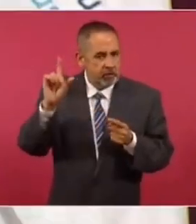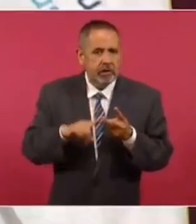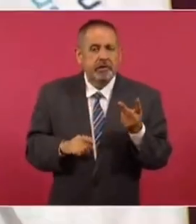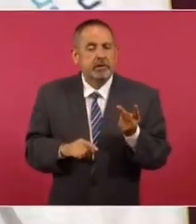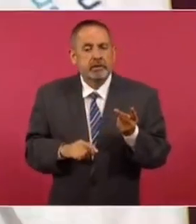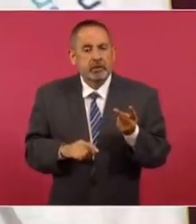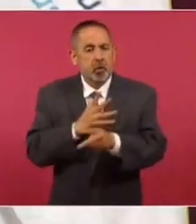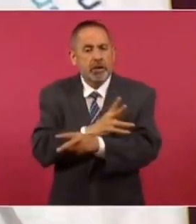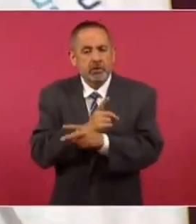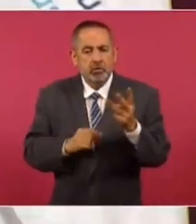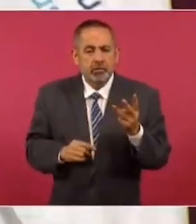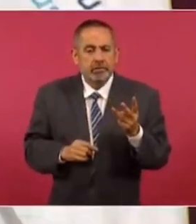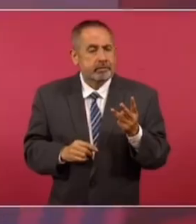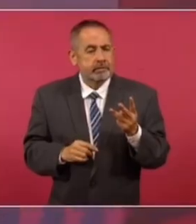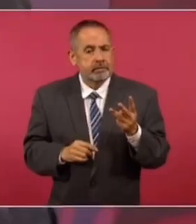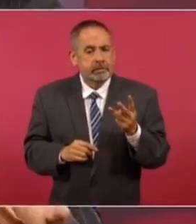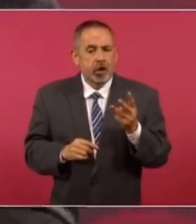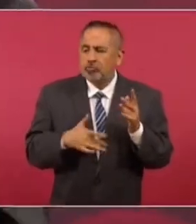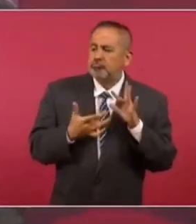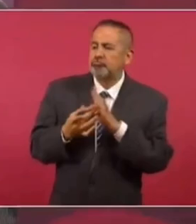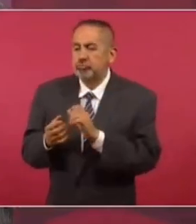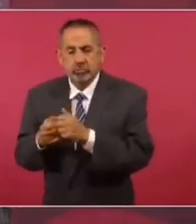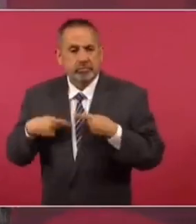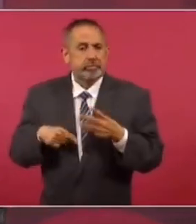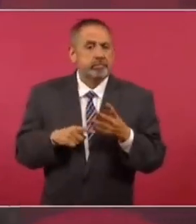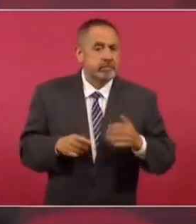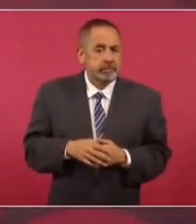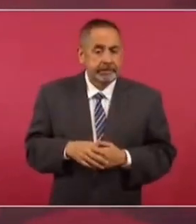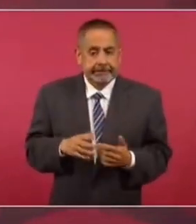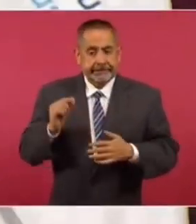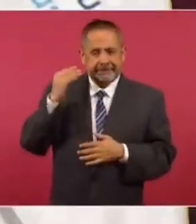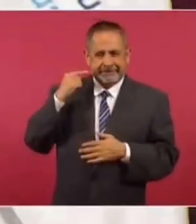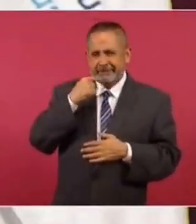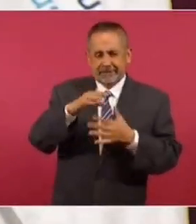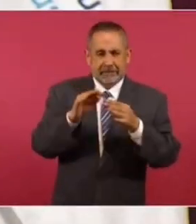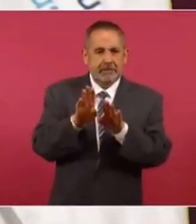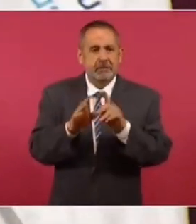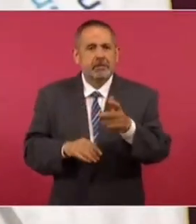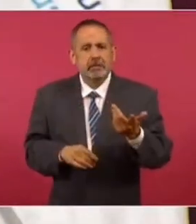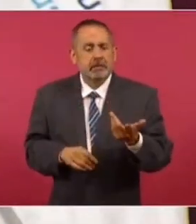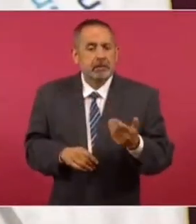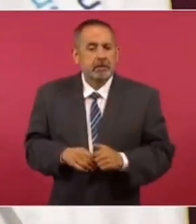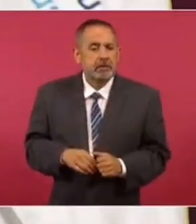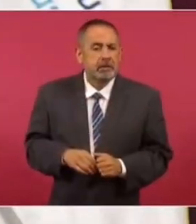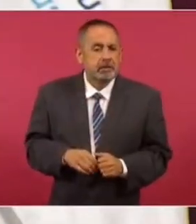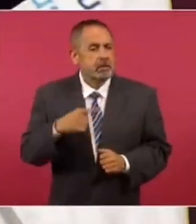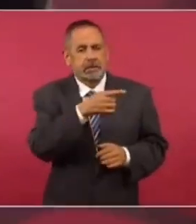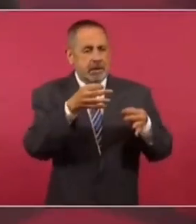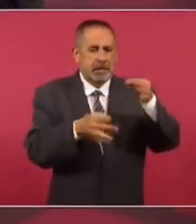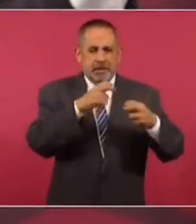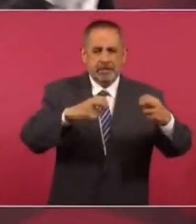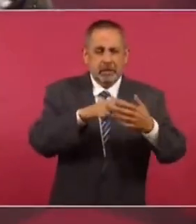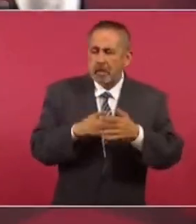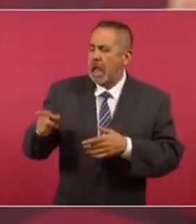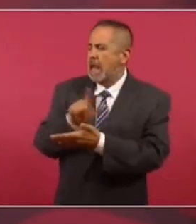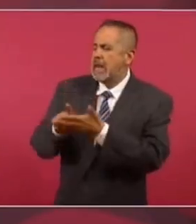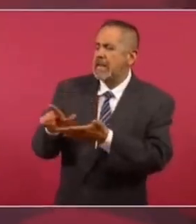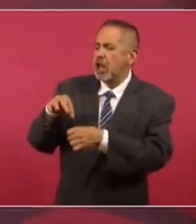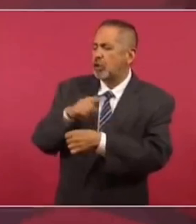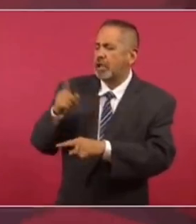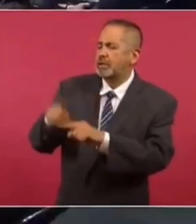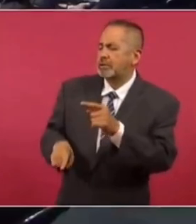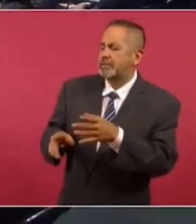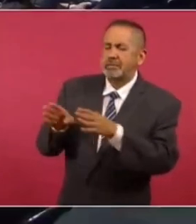profesionales, honestos, cercanos a la gente. Hace unos días comentaba, si este ministro, ¿no?, que canceló la ley electoral,